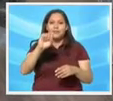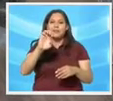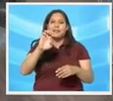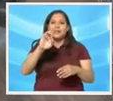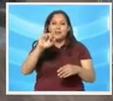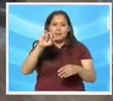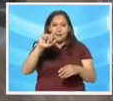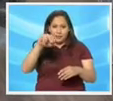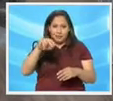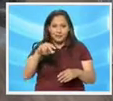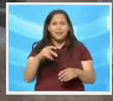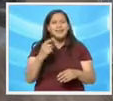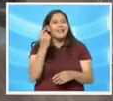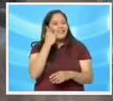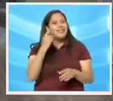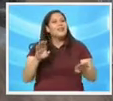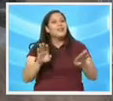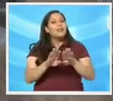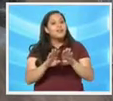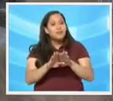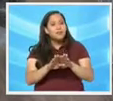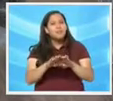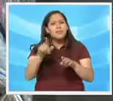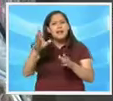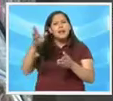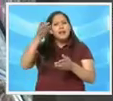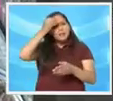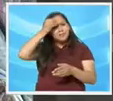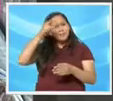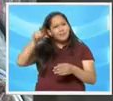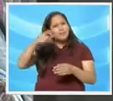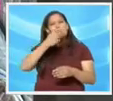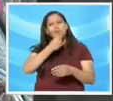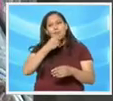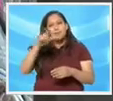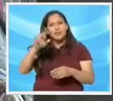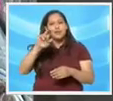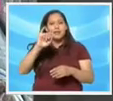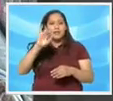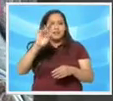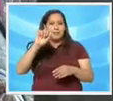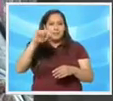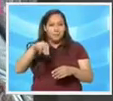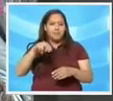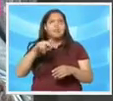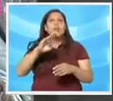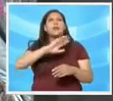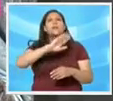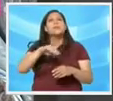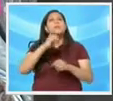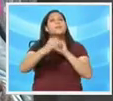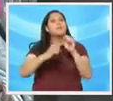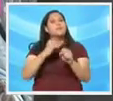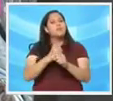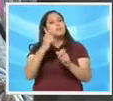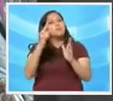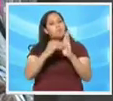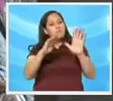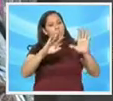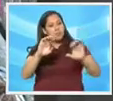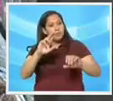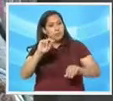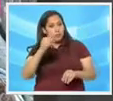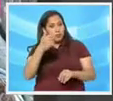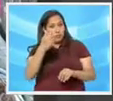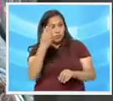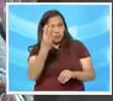que, ¿qué nos queda de Ibargüengoitia? Ibargüengoitia lamentablemente murió en el año 1983